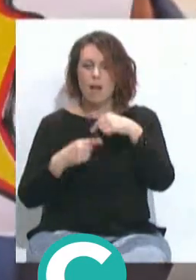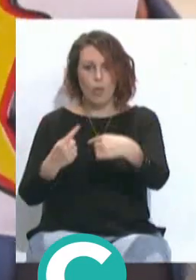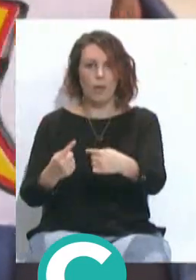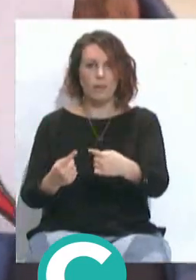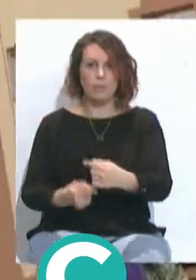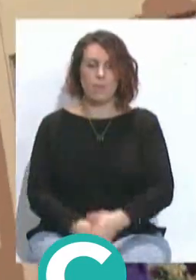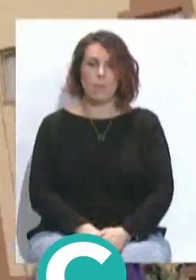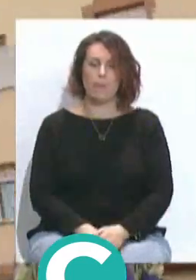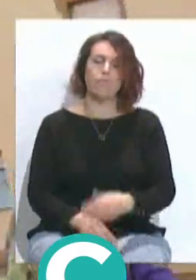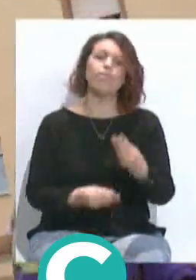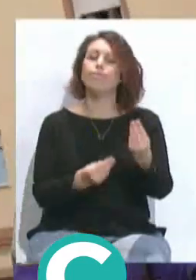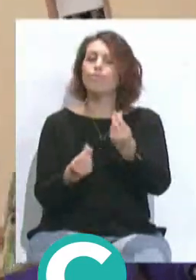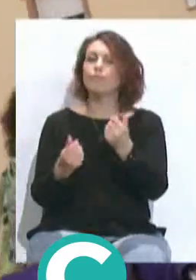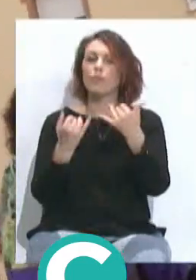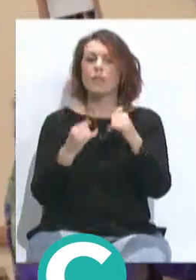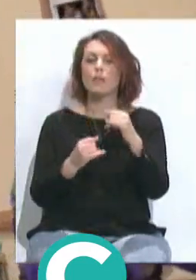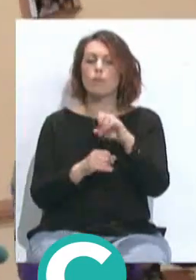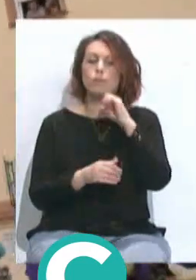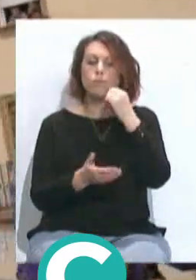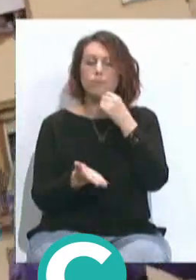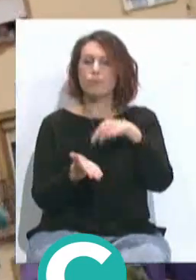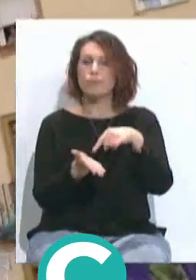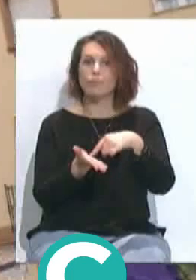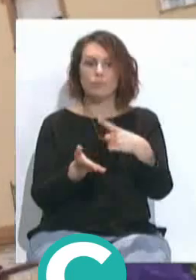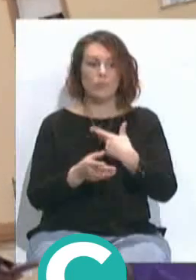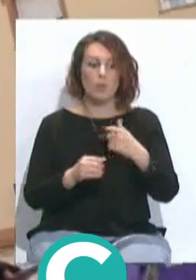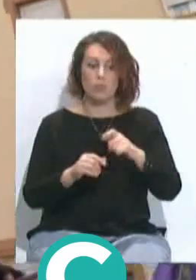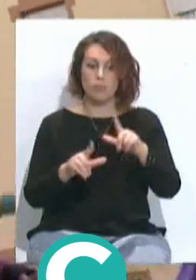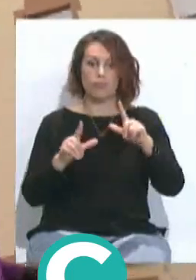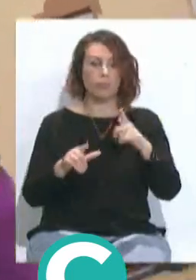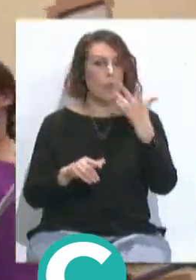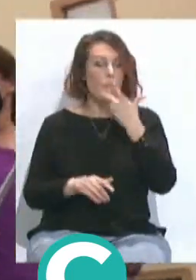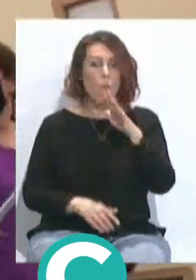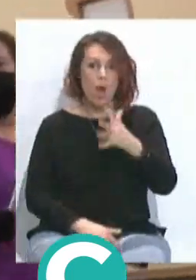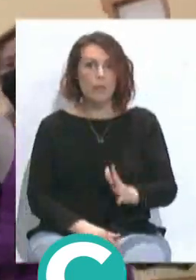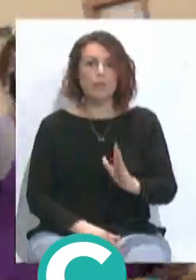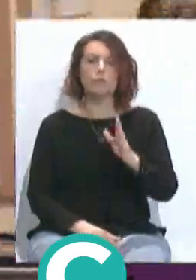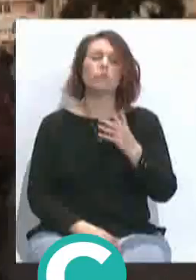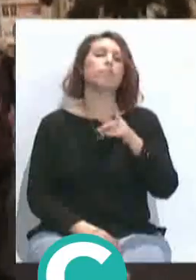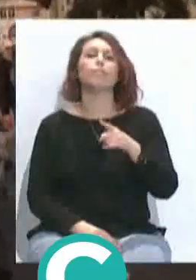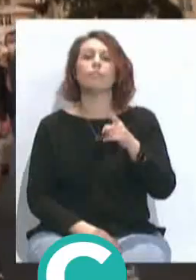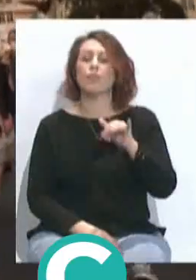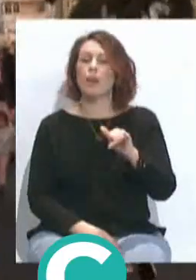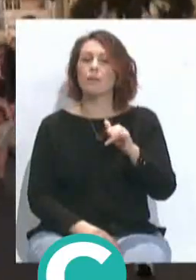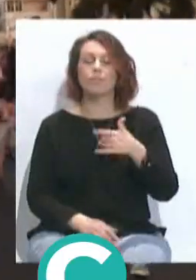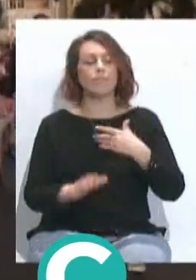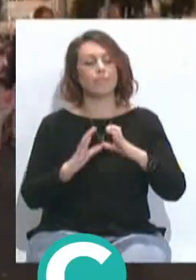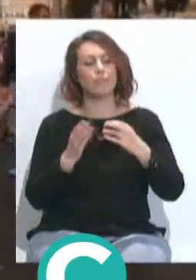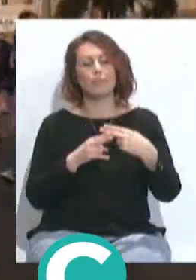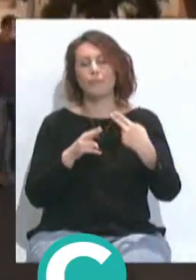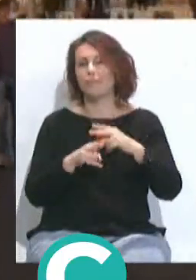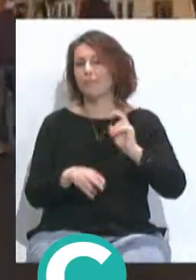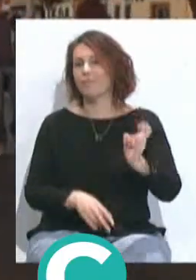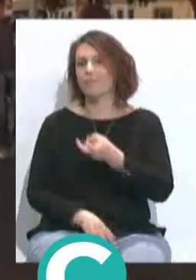Diario. Ambiente festivo y reivindicativo donde ha imperado el color morado aunque han tenido cabida todos los colores.